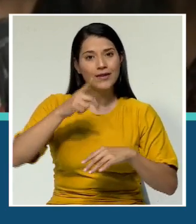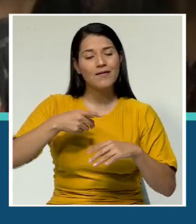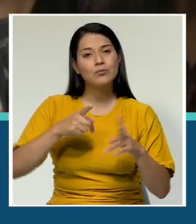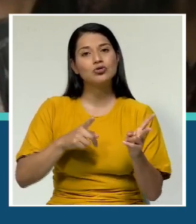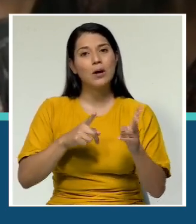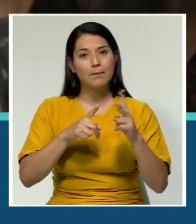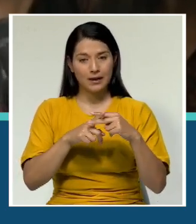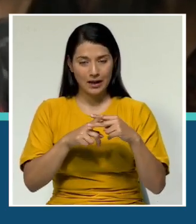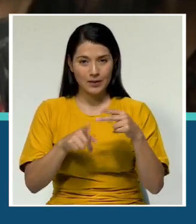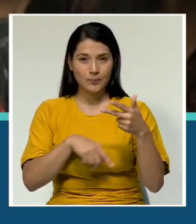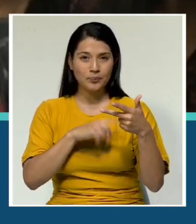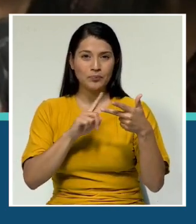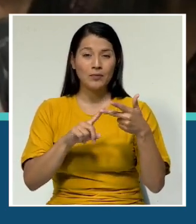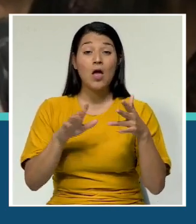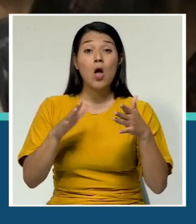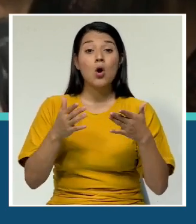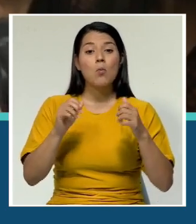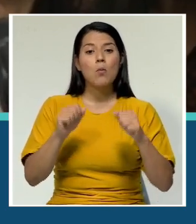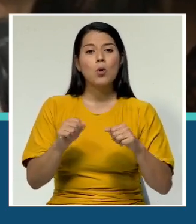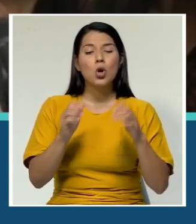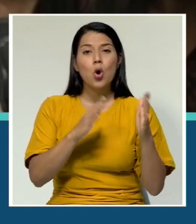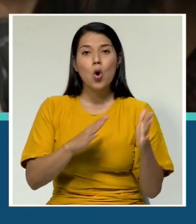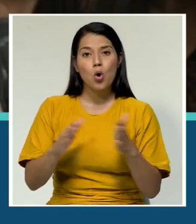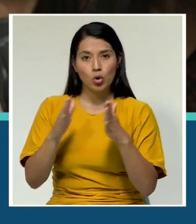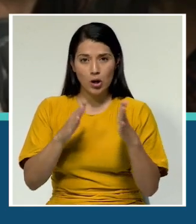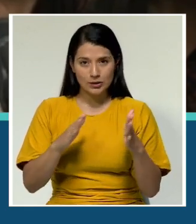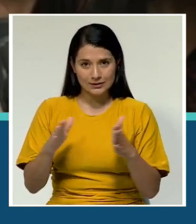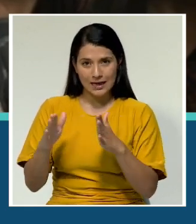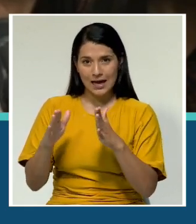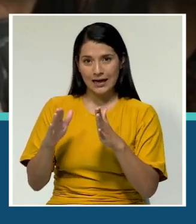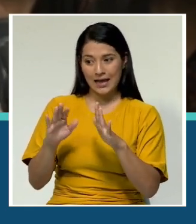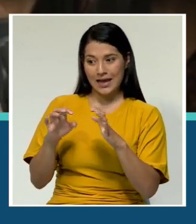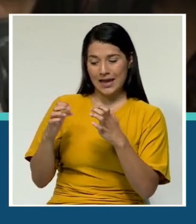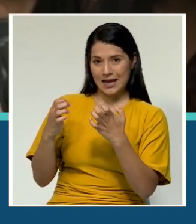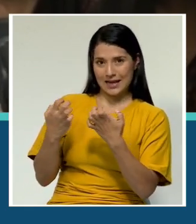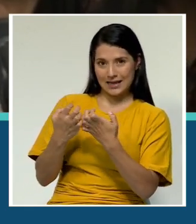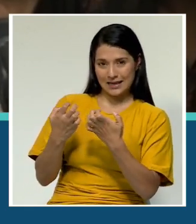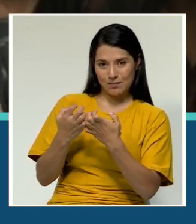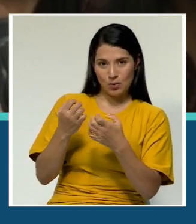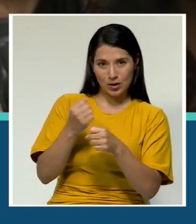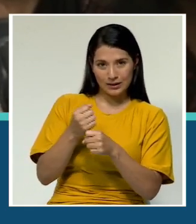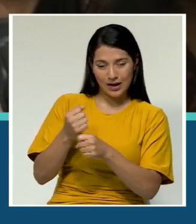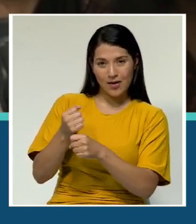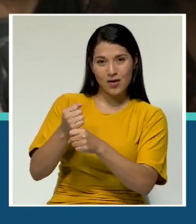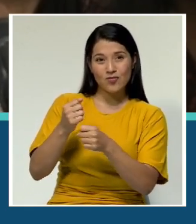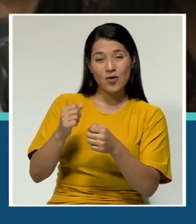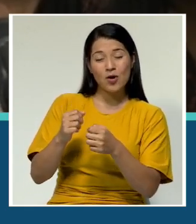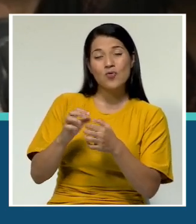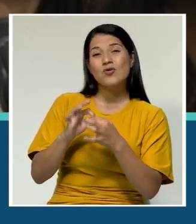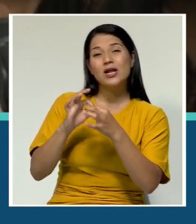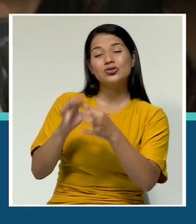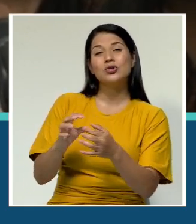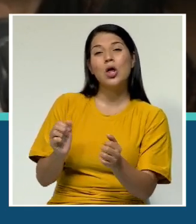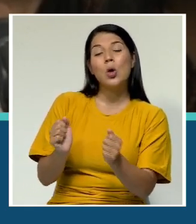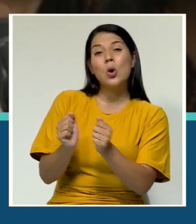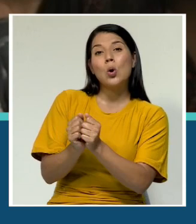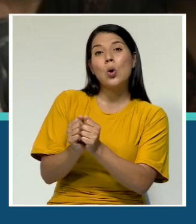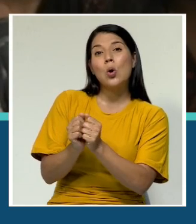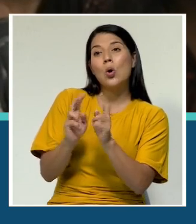del juego que nosotros vamos a adoptar, cómo se va a organizar el